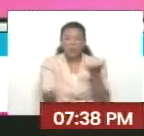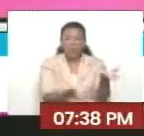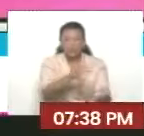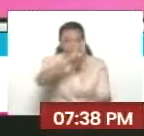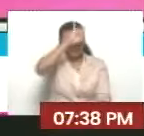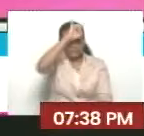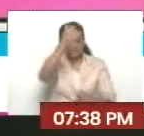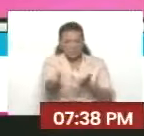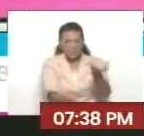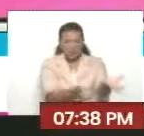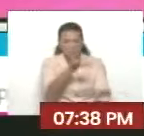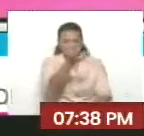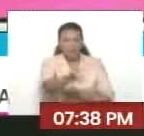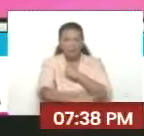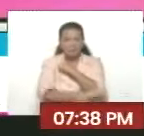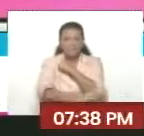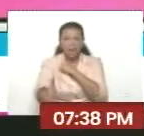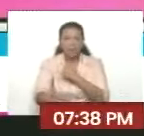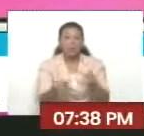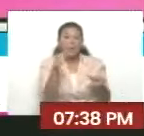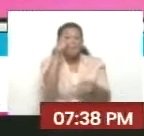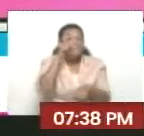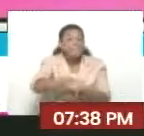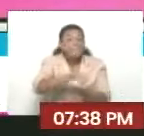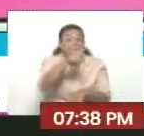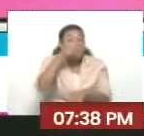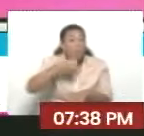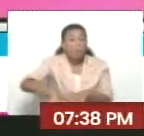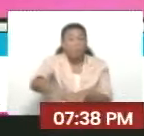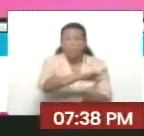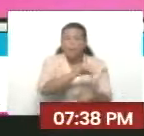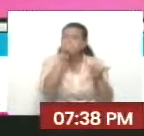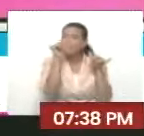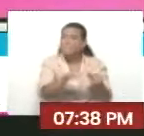del infierno por traicionar a un gigante.